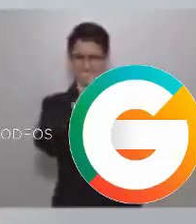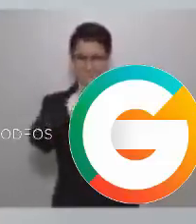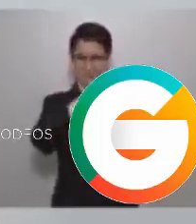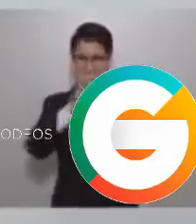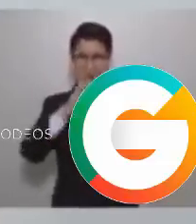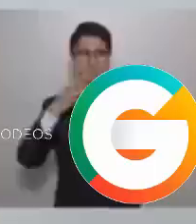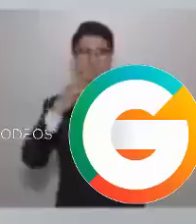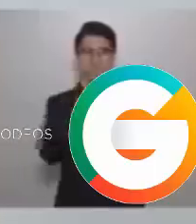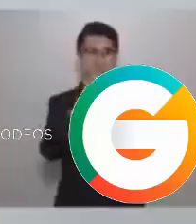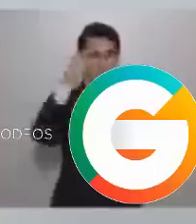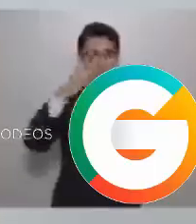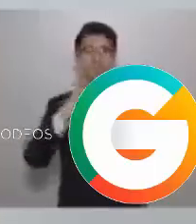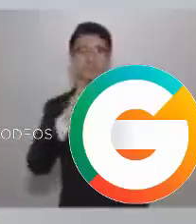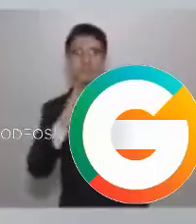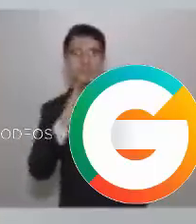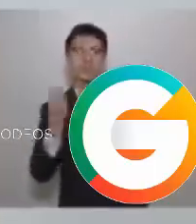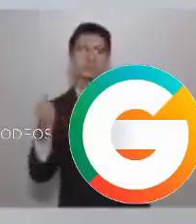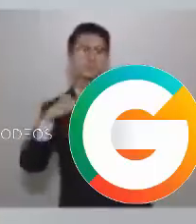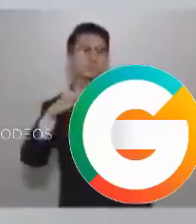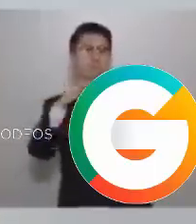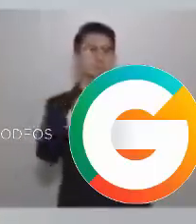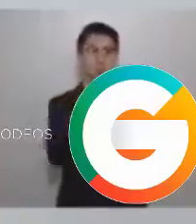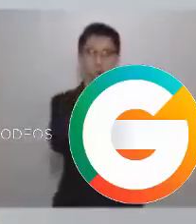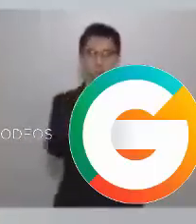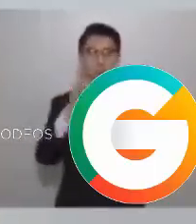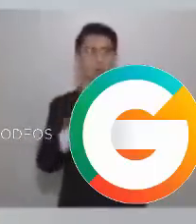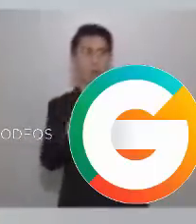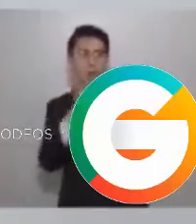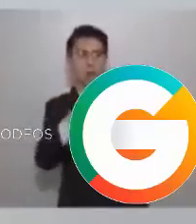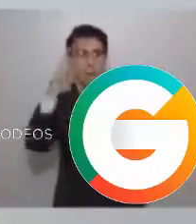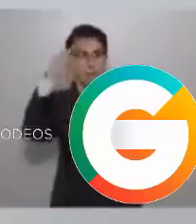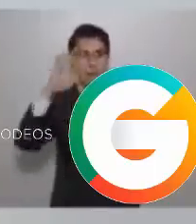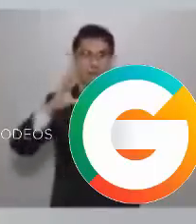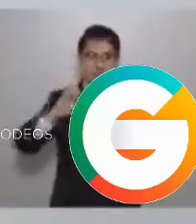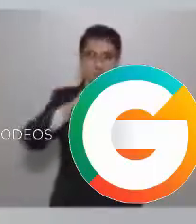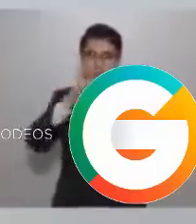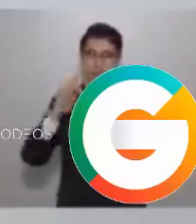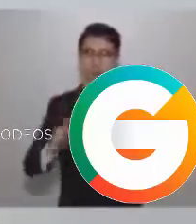seguir favoreciendo la seguridad de los ciudadanos aquí en Baja California.